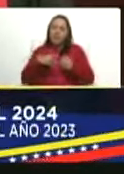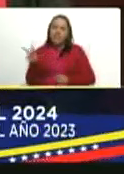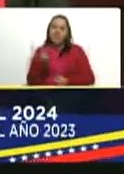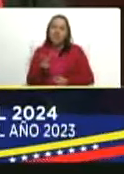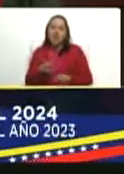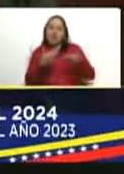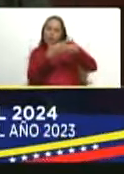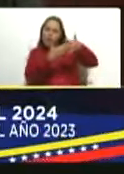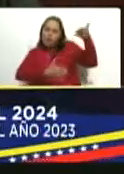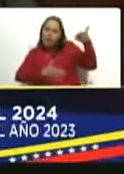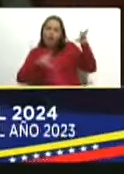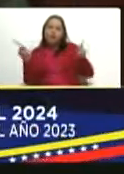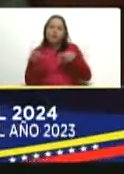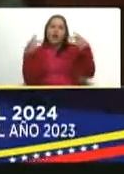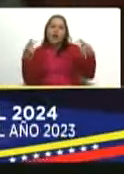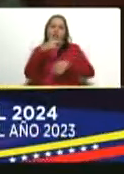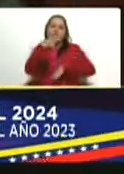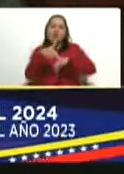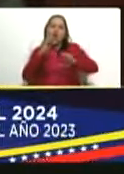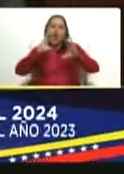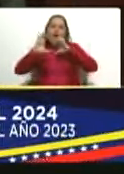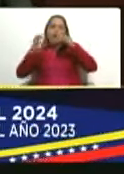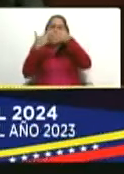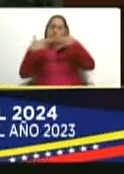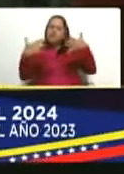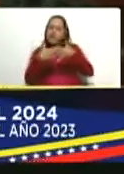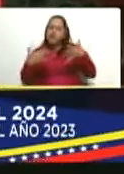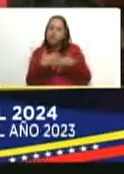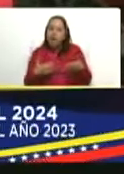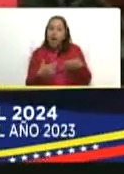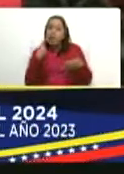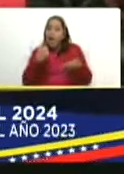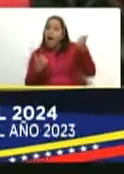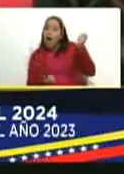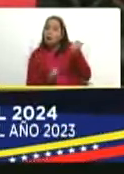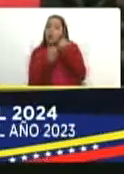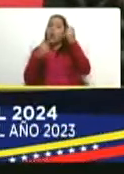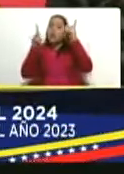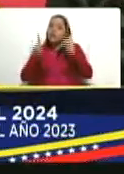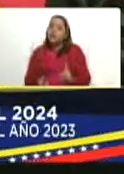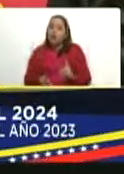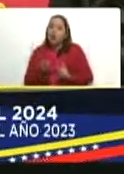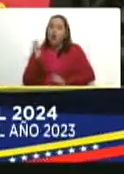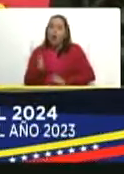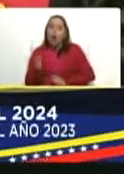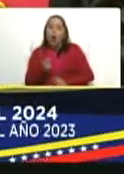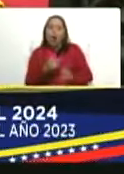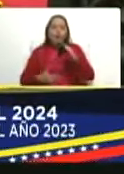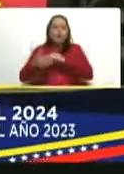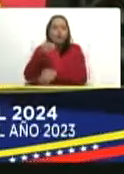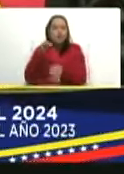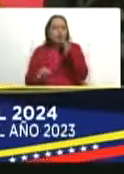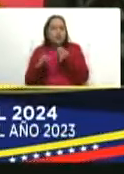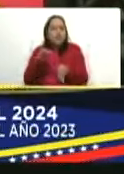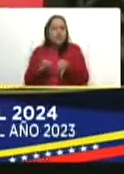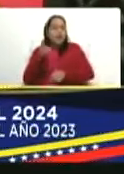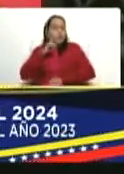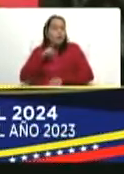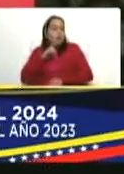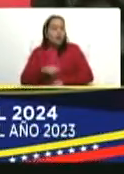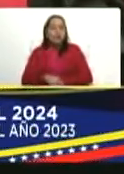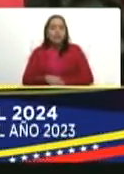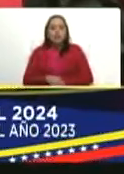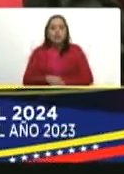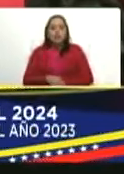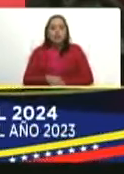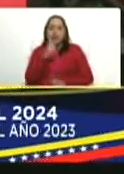publicó en el periódico nacional un comunicado en que respaldaba la decisión del tribunal ficticio de inhabilitar al